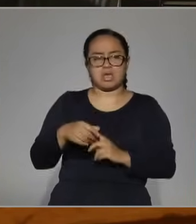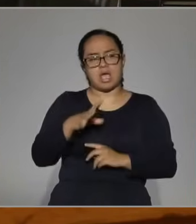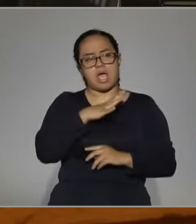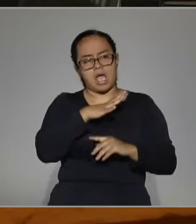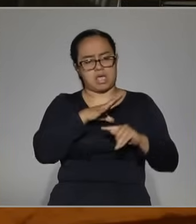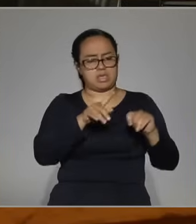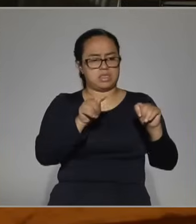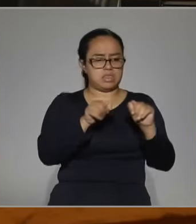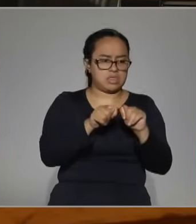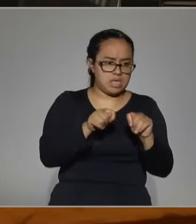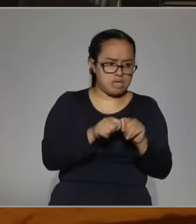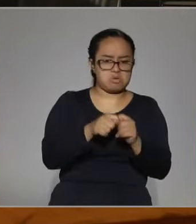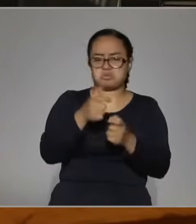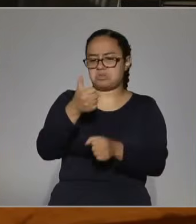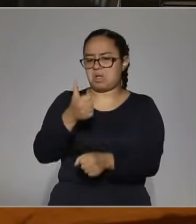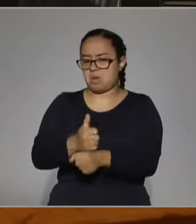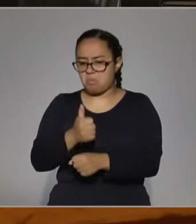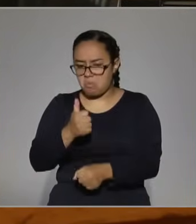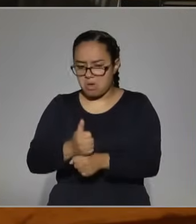tíos, abuelitos,